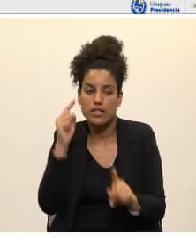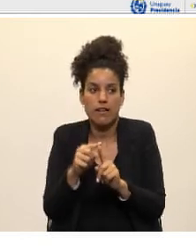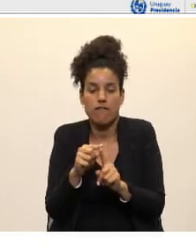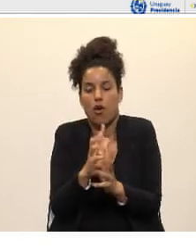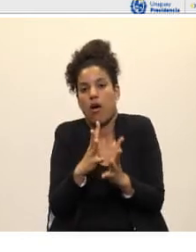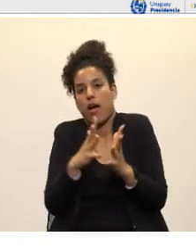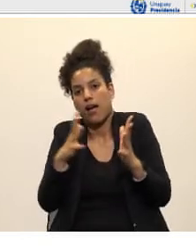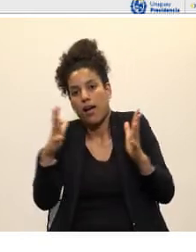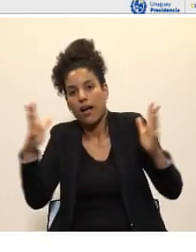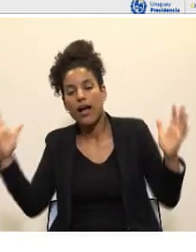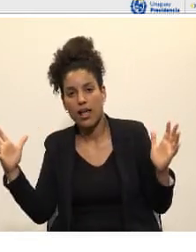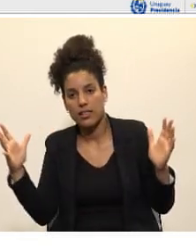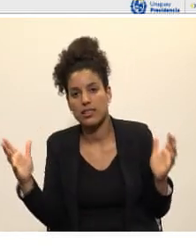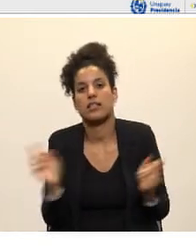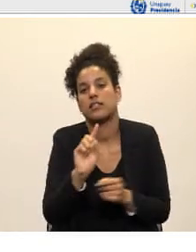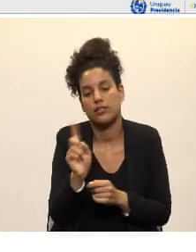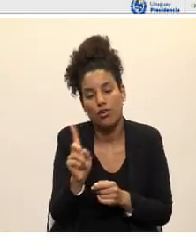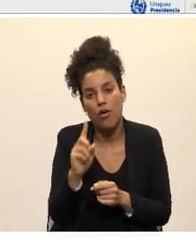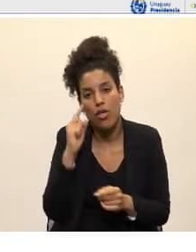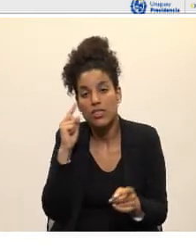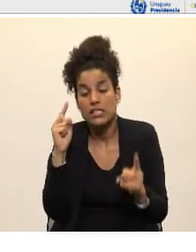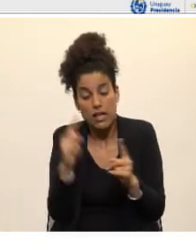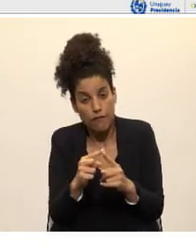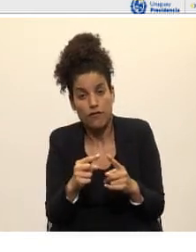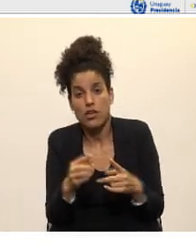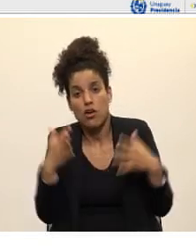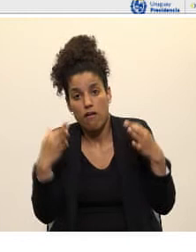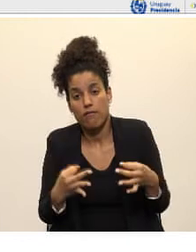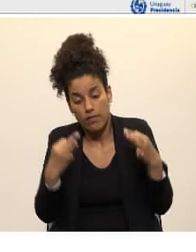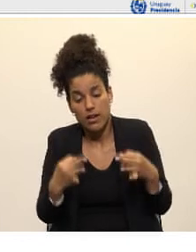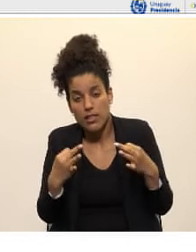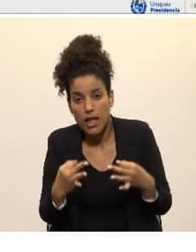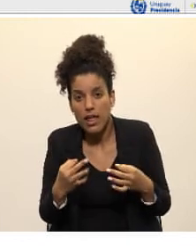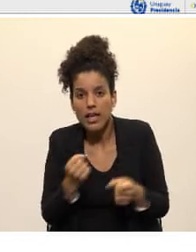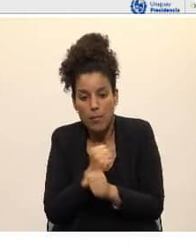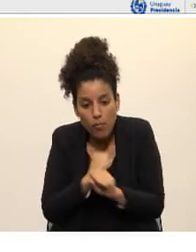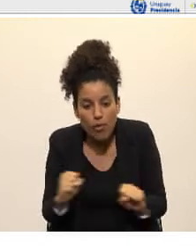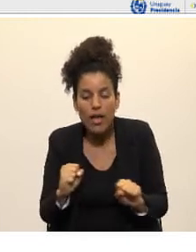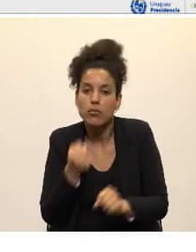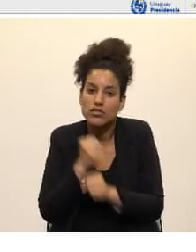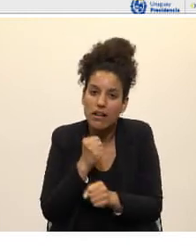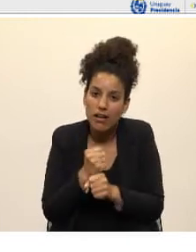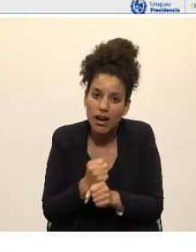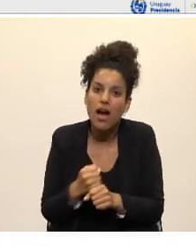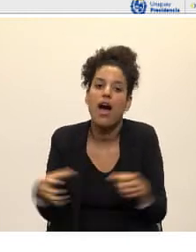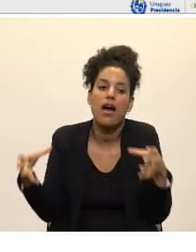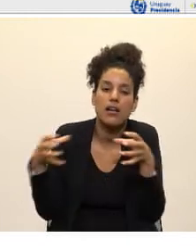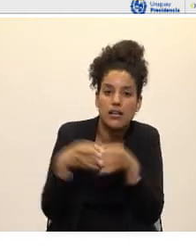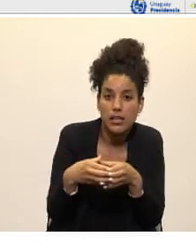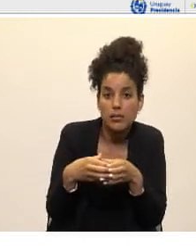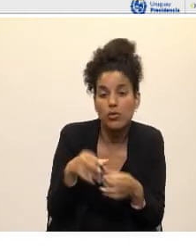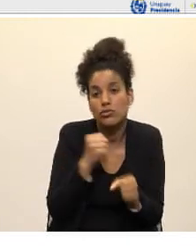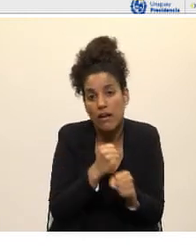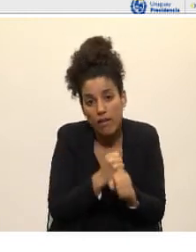ni monitoreados, ni evaluados de una manera mucho más cercana. Trabajar en equipo, trabajar